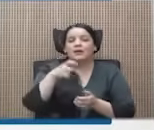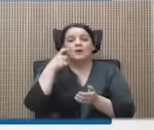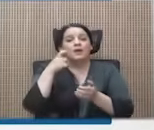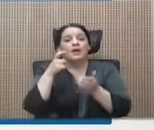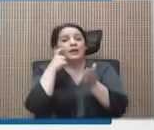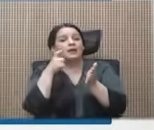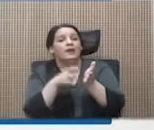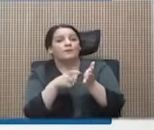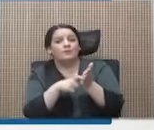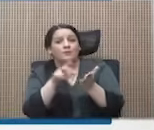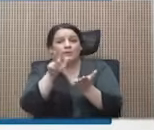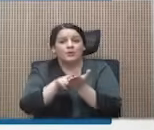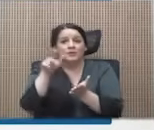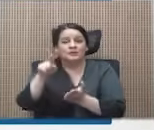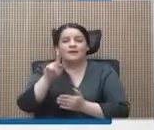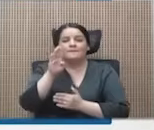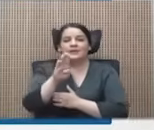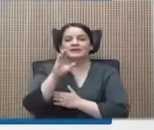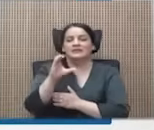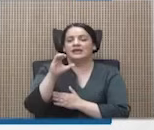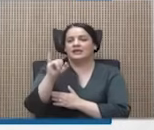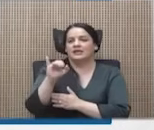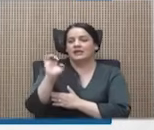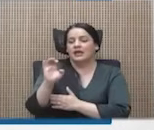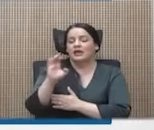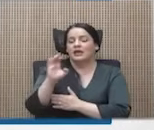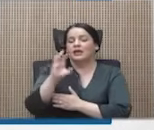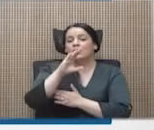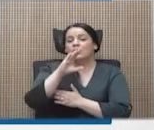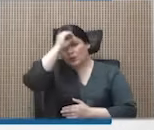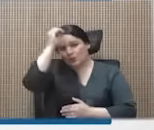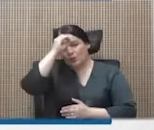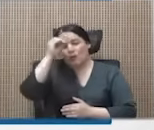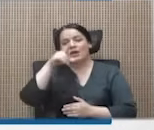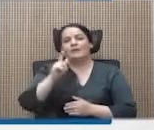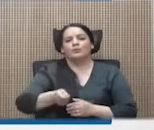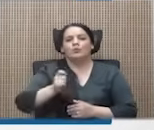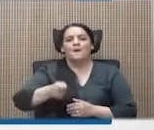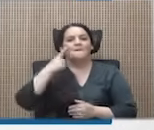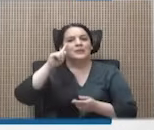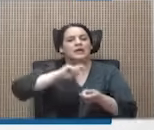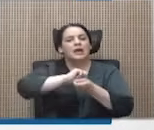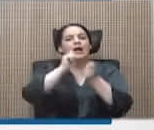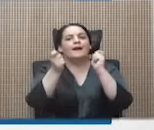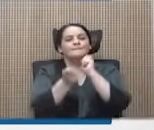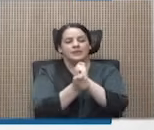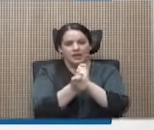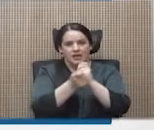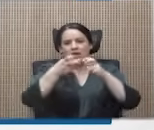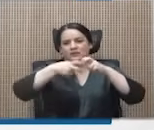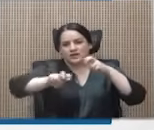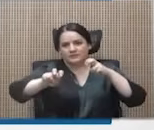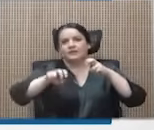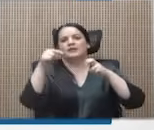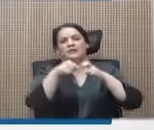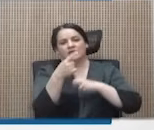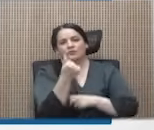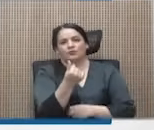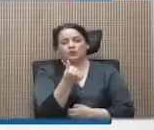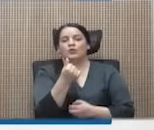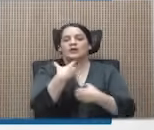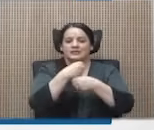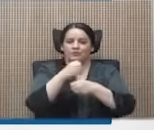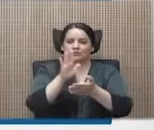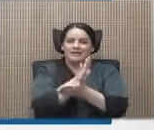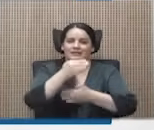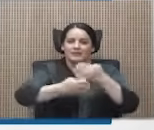BCIE y un criterio de la Procuraduría para poder cambiar el destino de esos fondos. Hicimos el trámite y lo logramos. Y